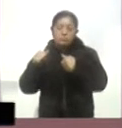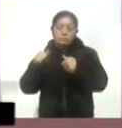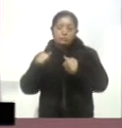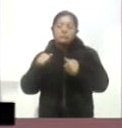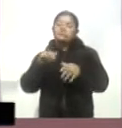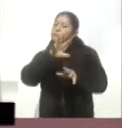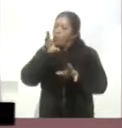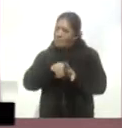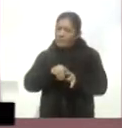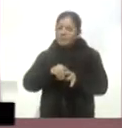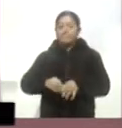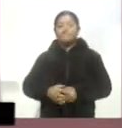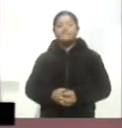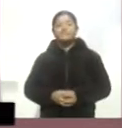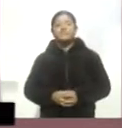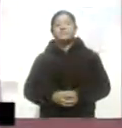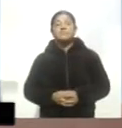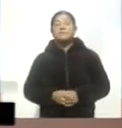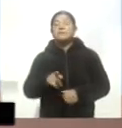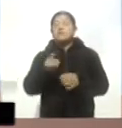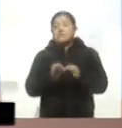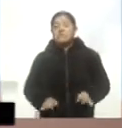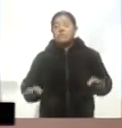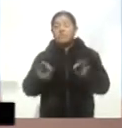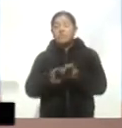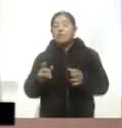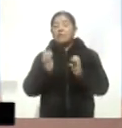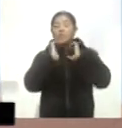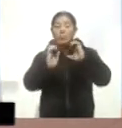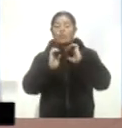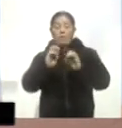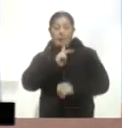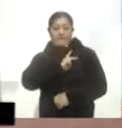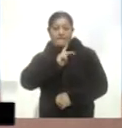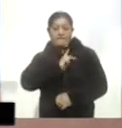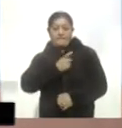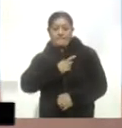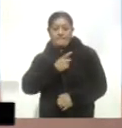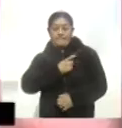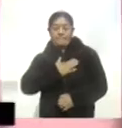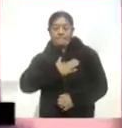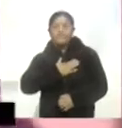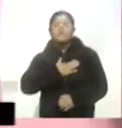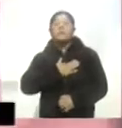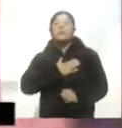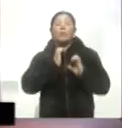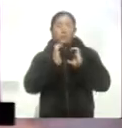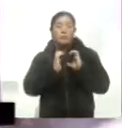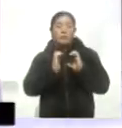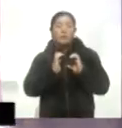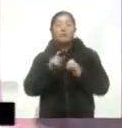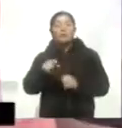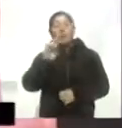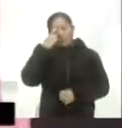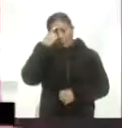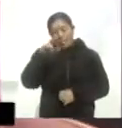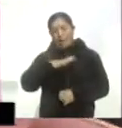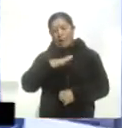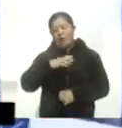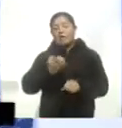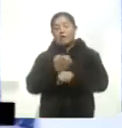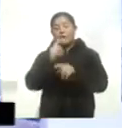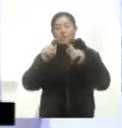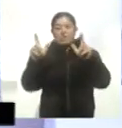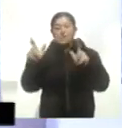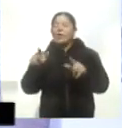complementario. Al hacer referencia a la importancia de reforzar el autocuidado entre la población, el gobernador Mena explicó que el estado mantiene una tendencia a la baja